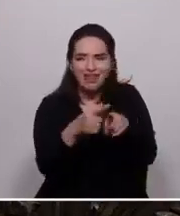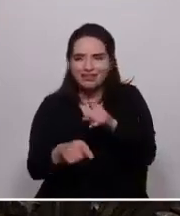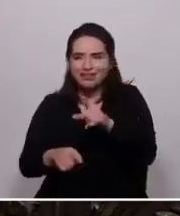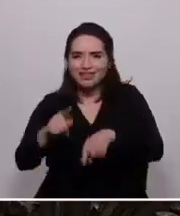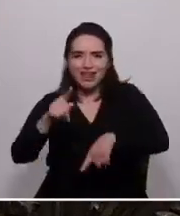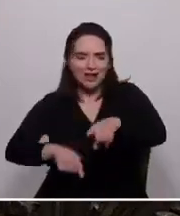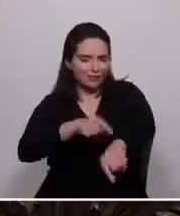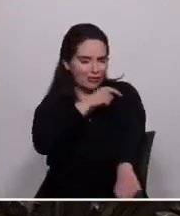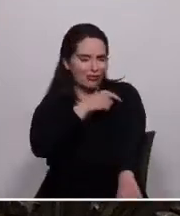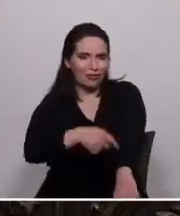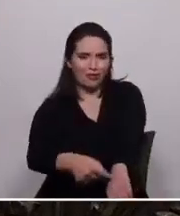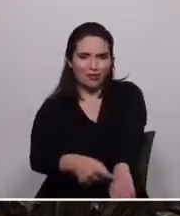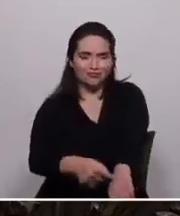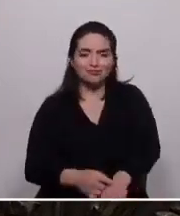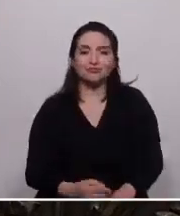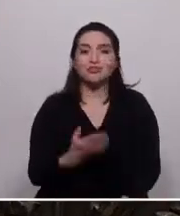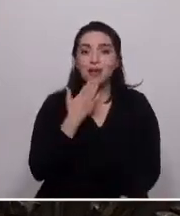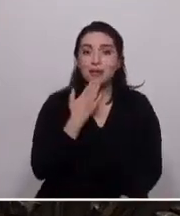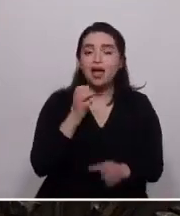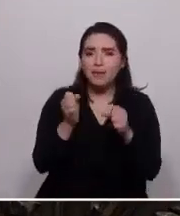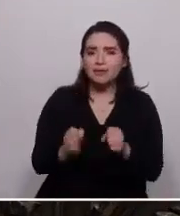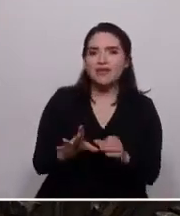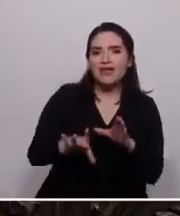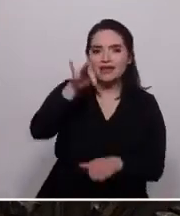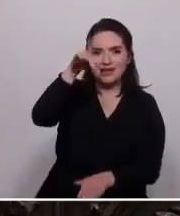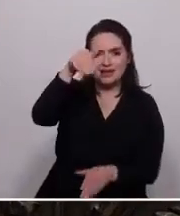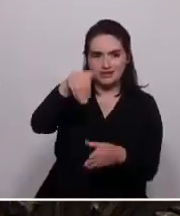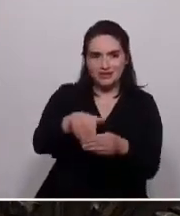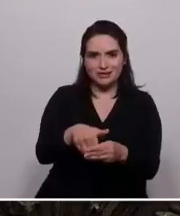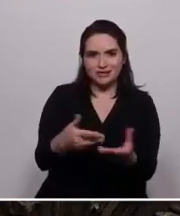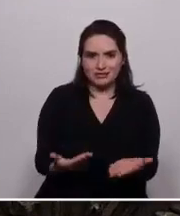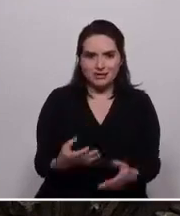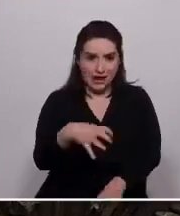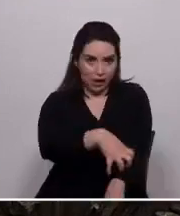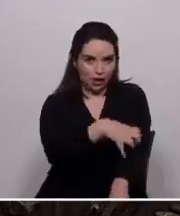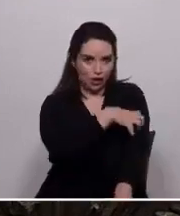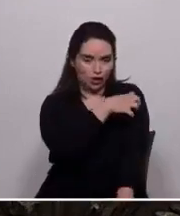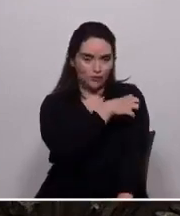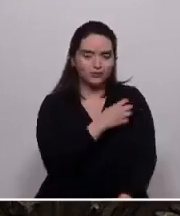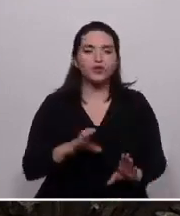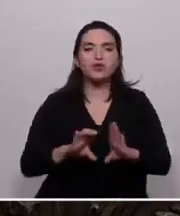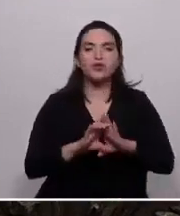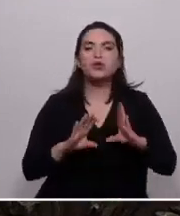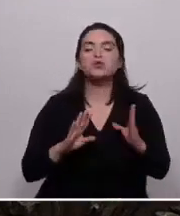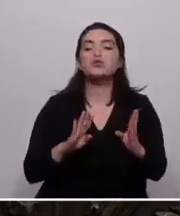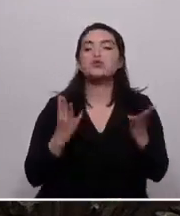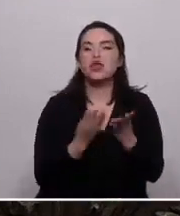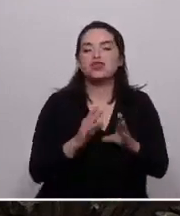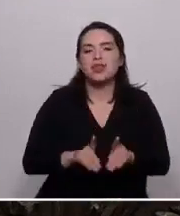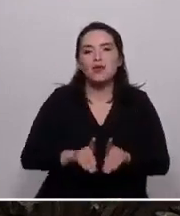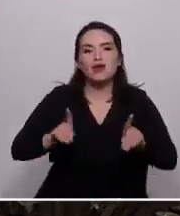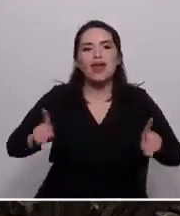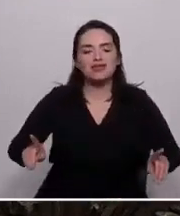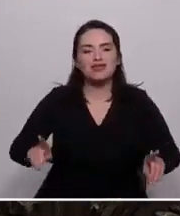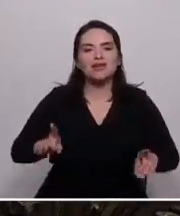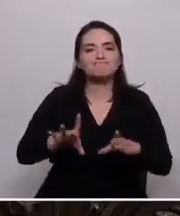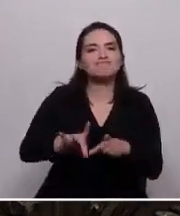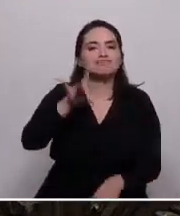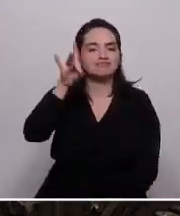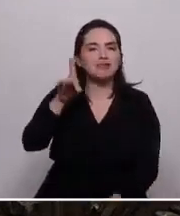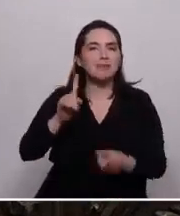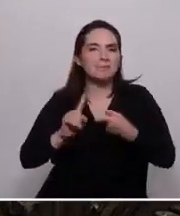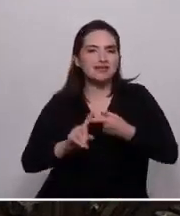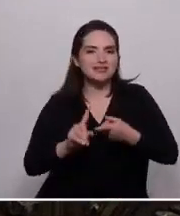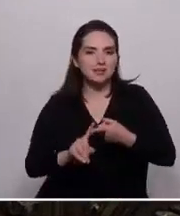que tenemos las regiones. Queremos una constitución democrática, deliberativa y participativa, que instaura las